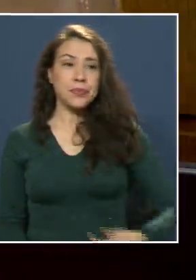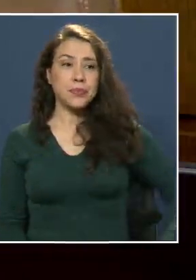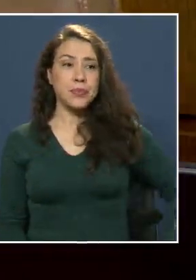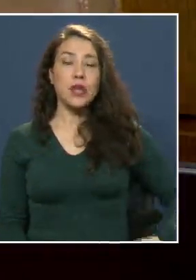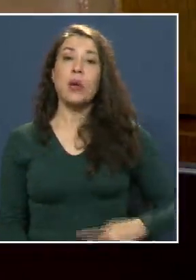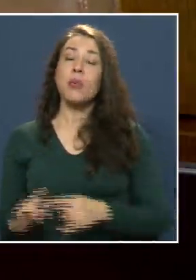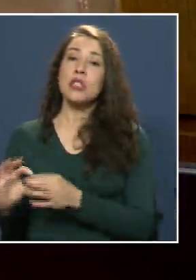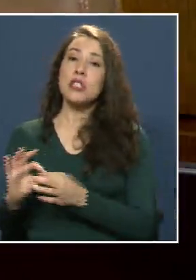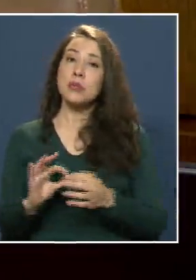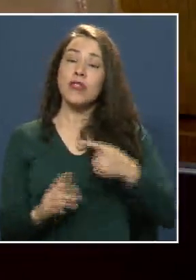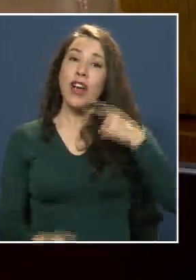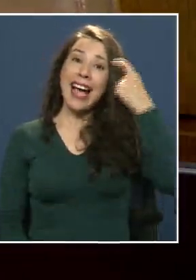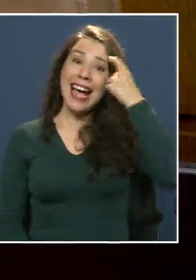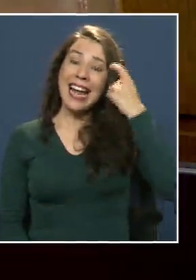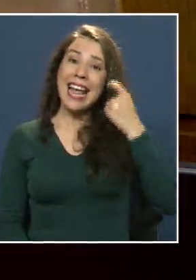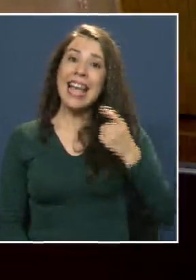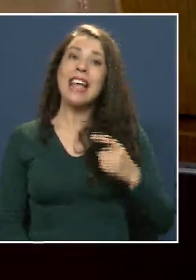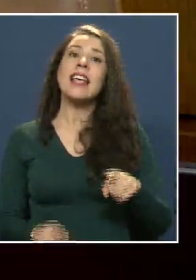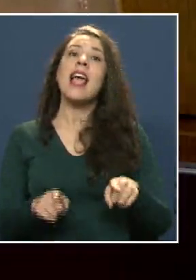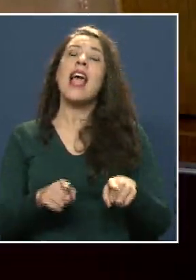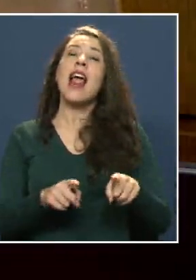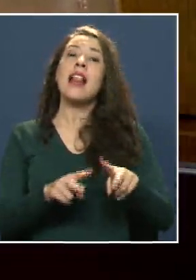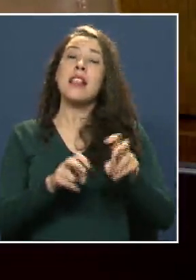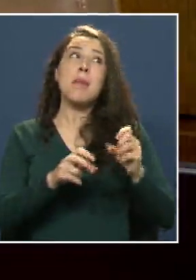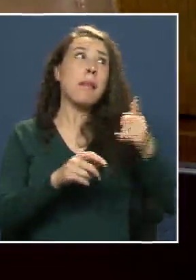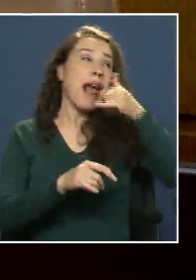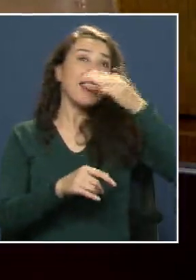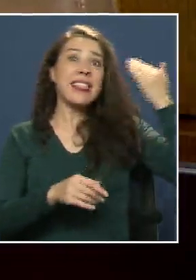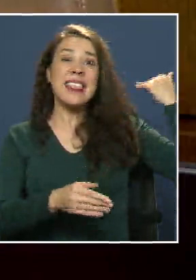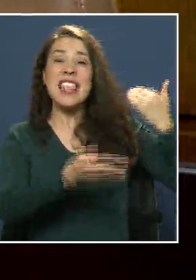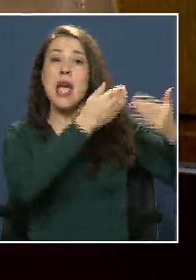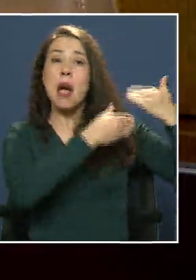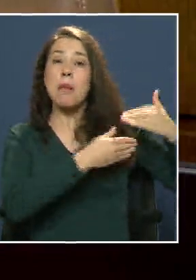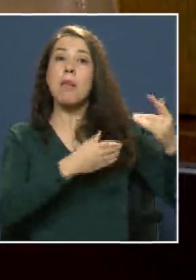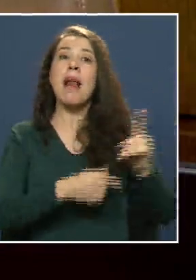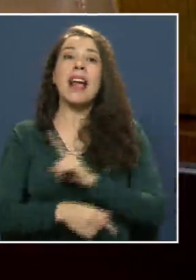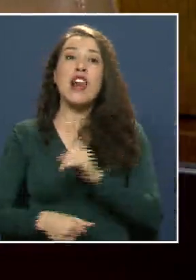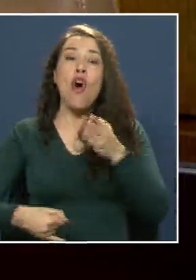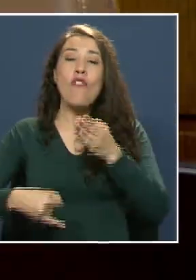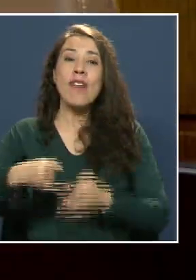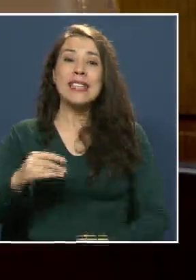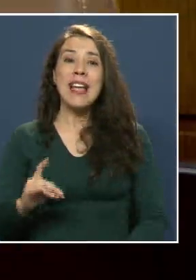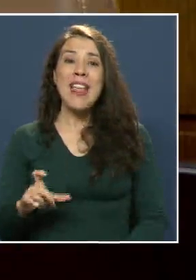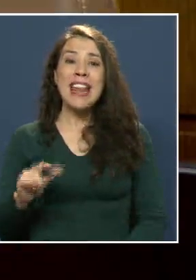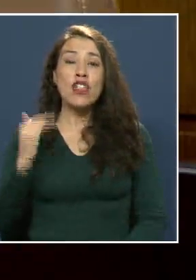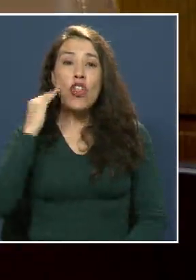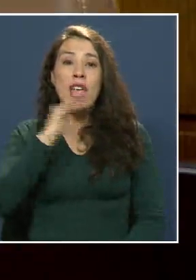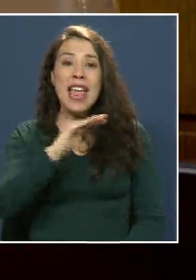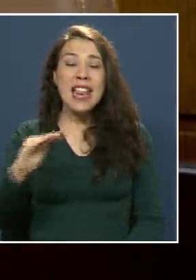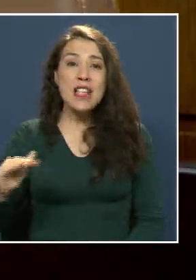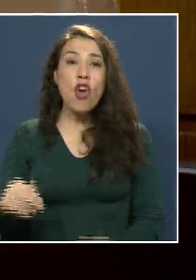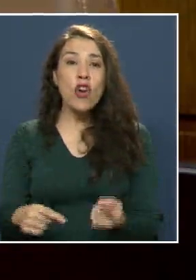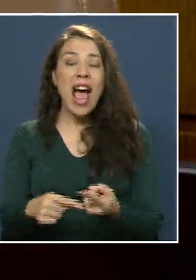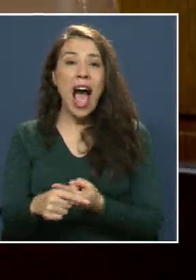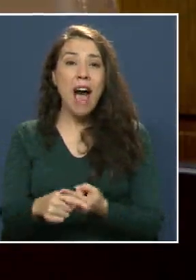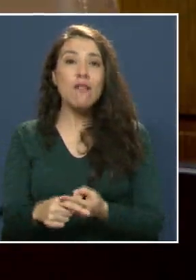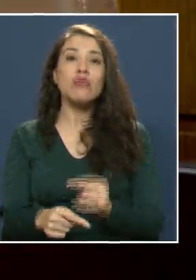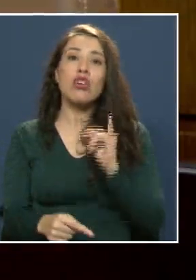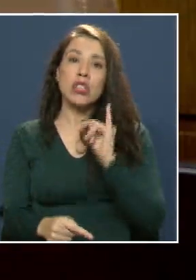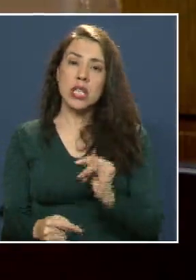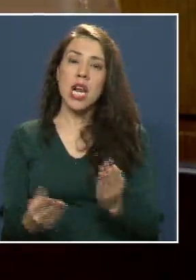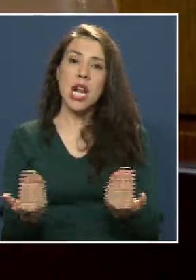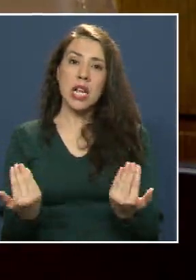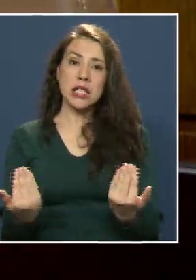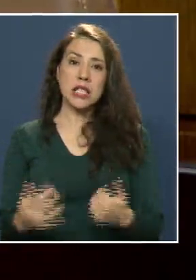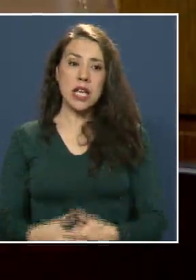Por eso creemos que la retroactividad en la imprescriptibilidad de los delitos contra menores en materia de abuso es necesaria.